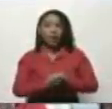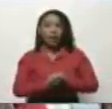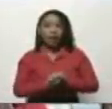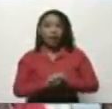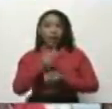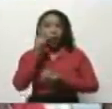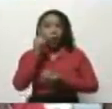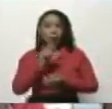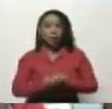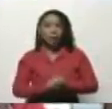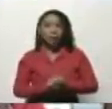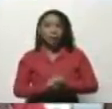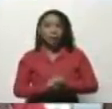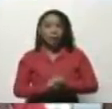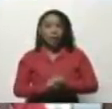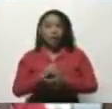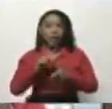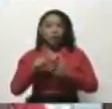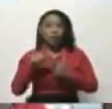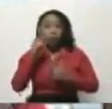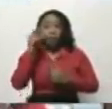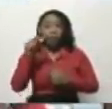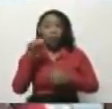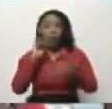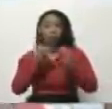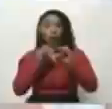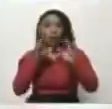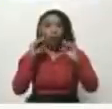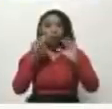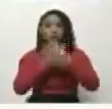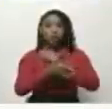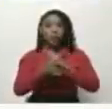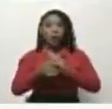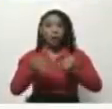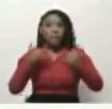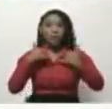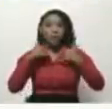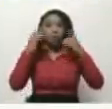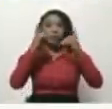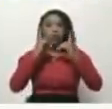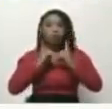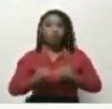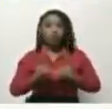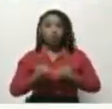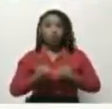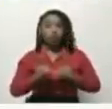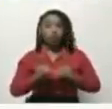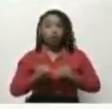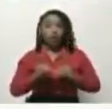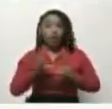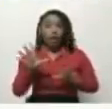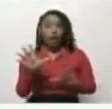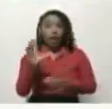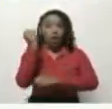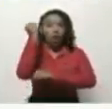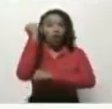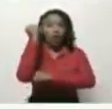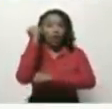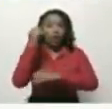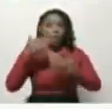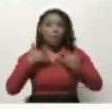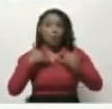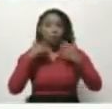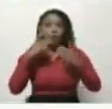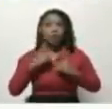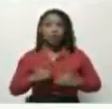Gabriel García Márquez. Entonces Marx hablaba de una ética para la autodeterminación, la conquista de la autodeterminación del ser